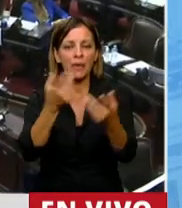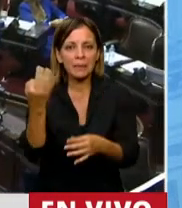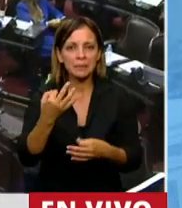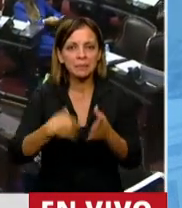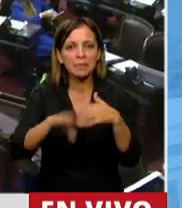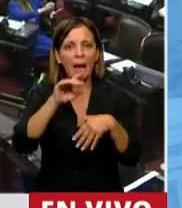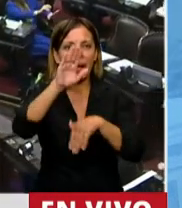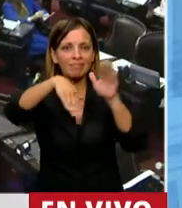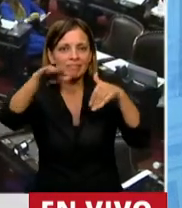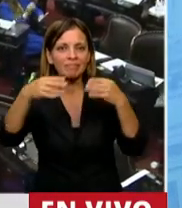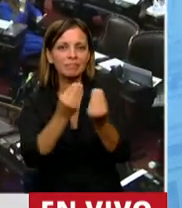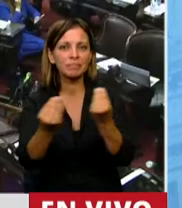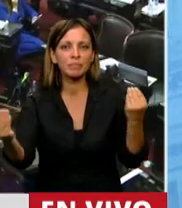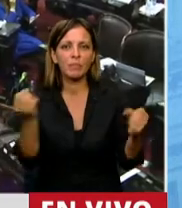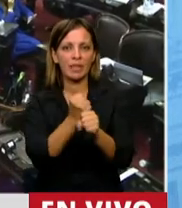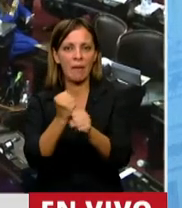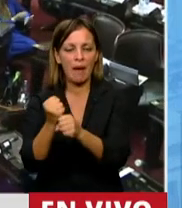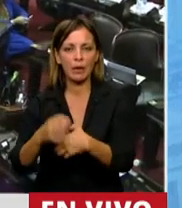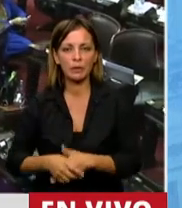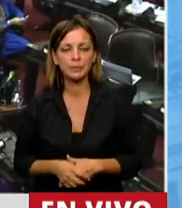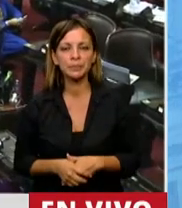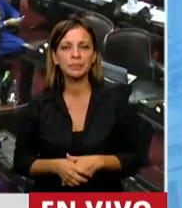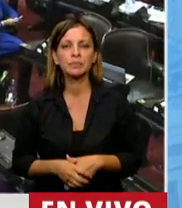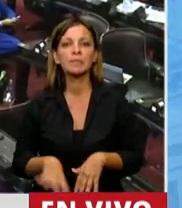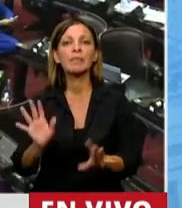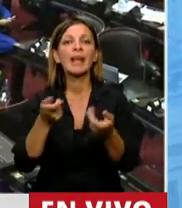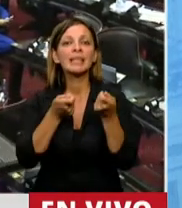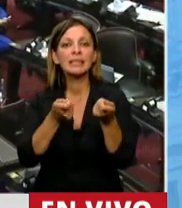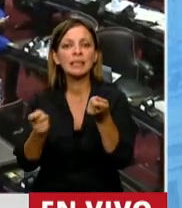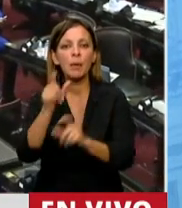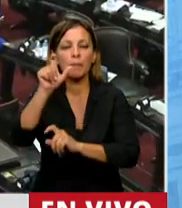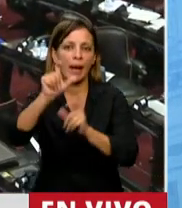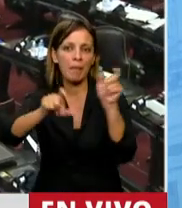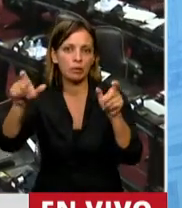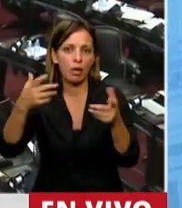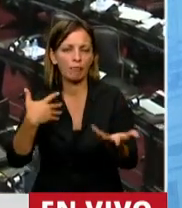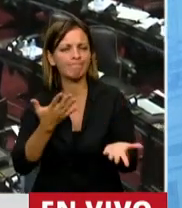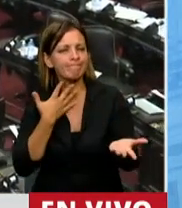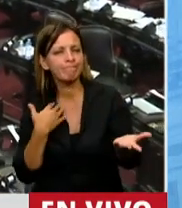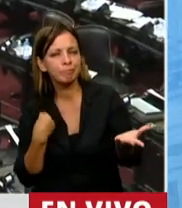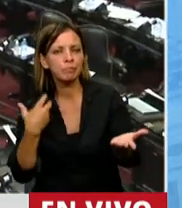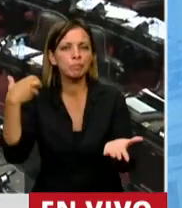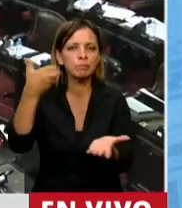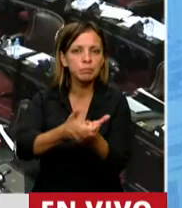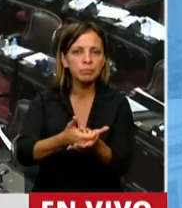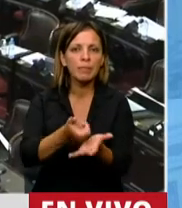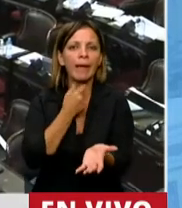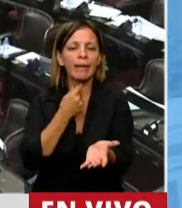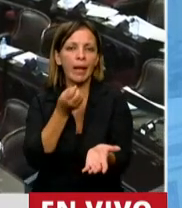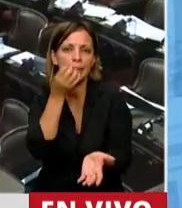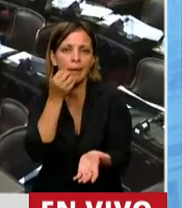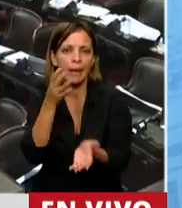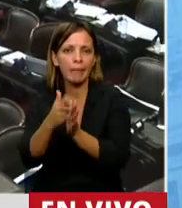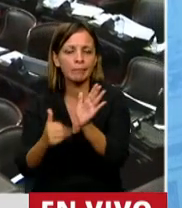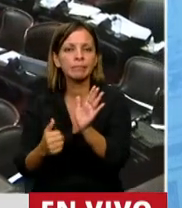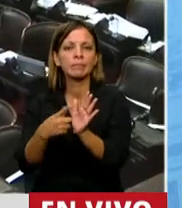mayor cantidad de trabajadores. El incentivo para aquellos que invierten, aquellos que puedan blanquear dinero, se le ha